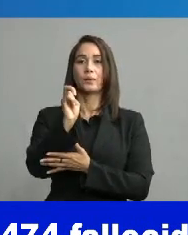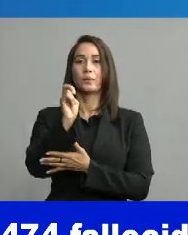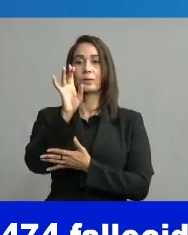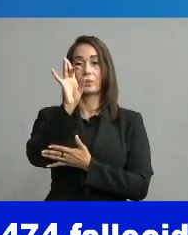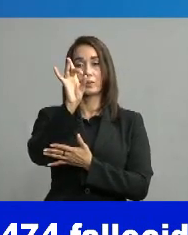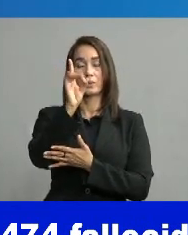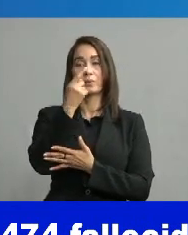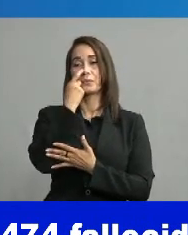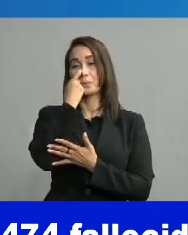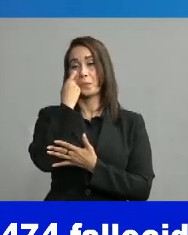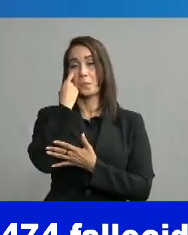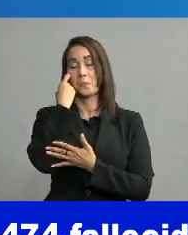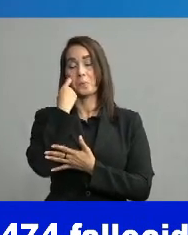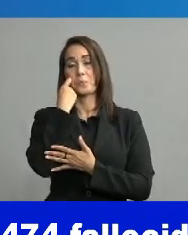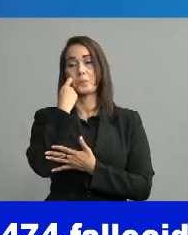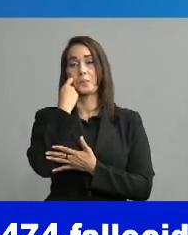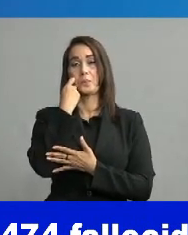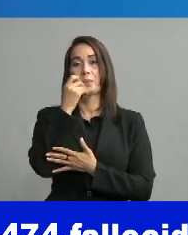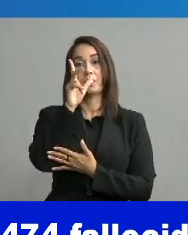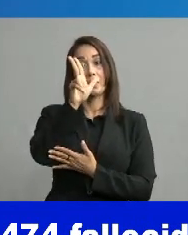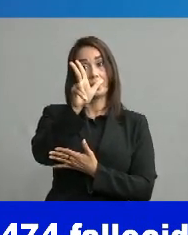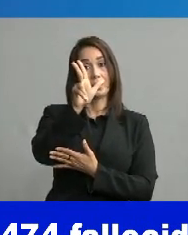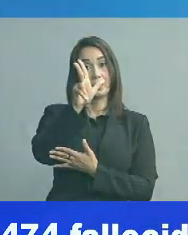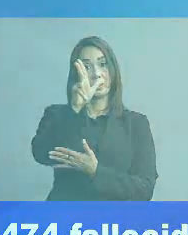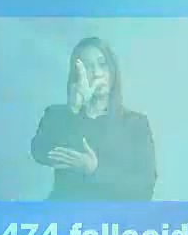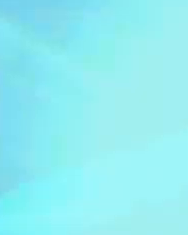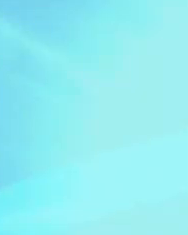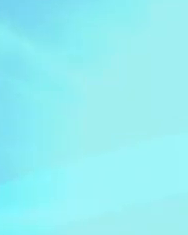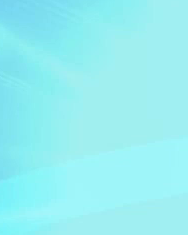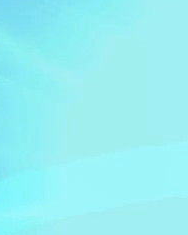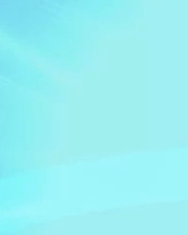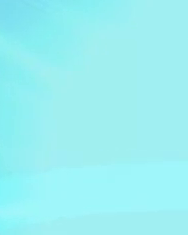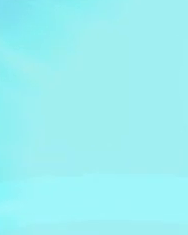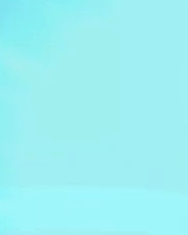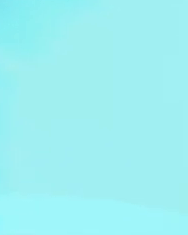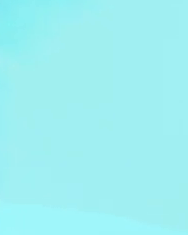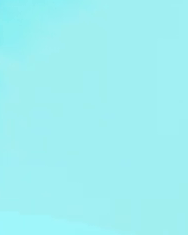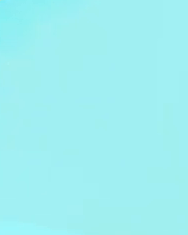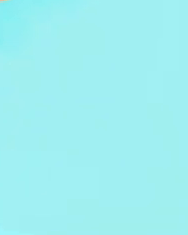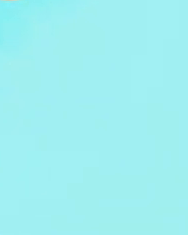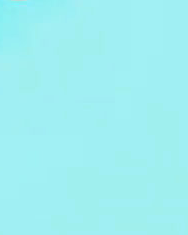4.208 pruebas realizadas, 3 casos nuevos.